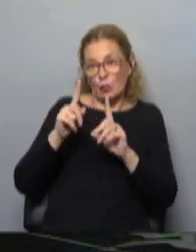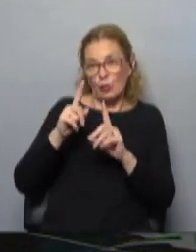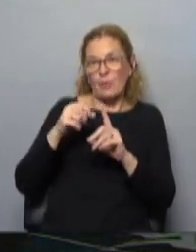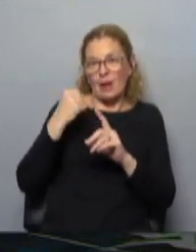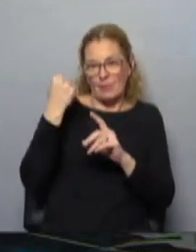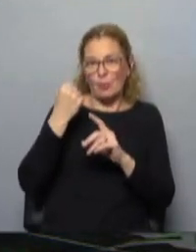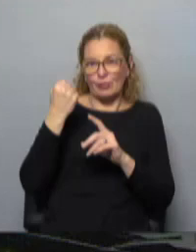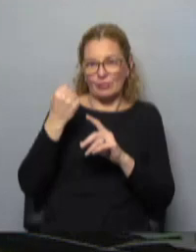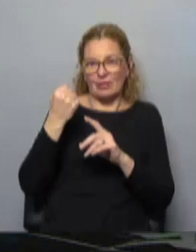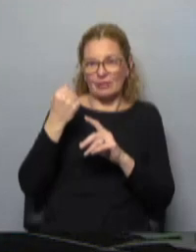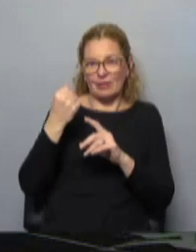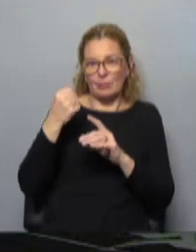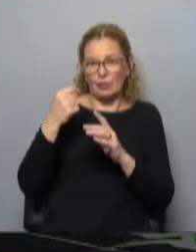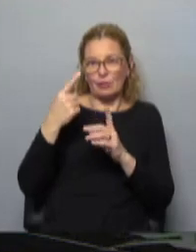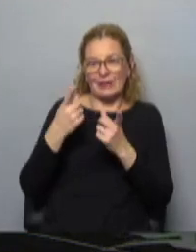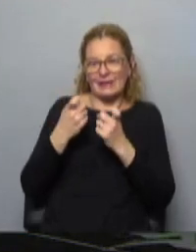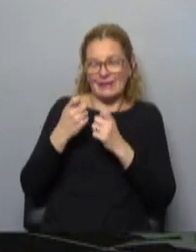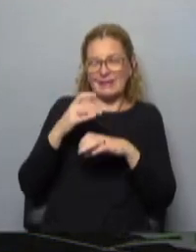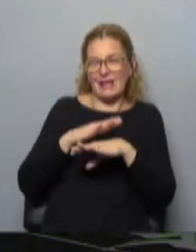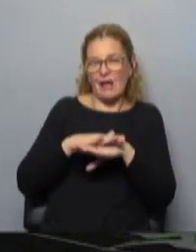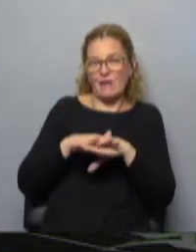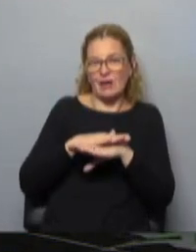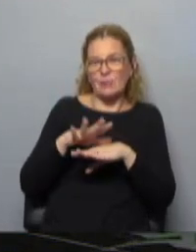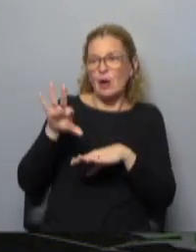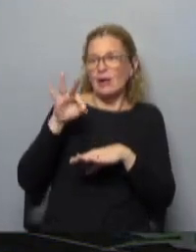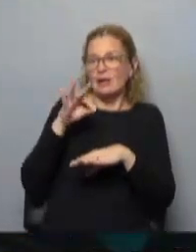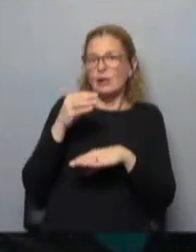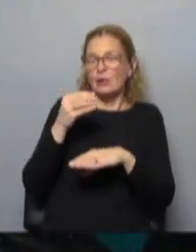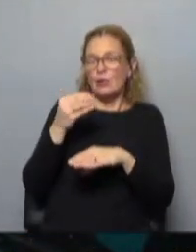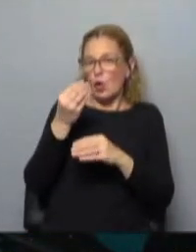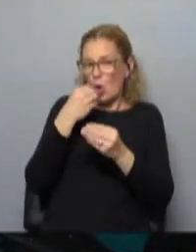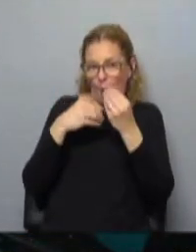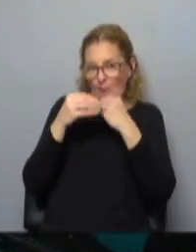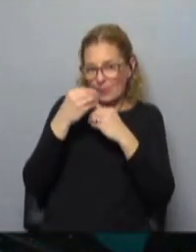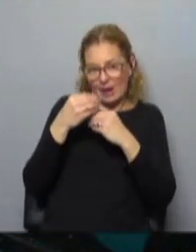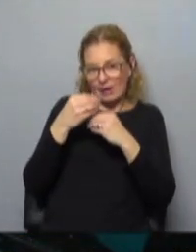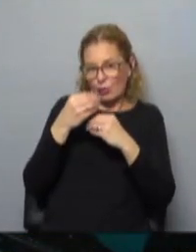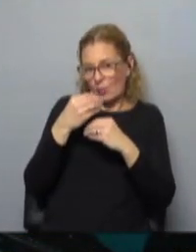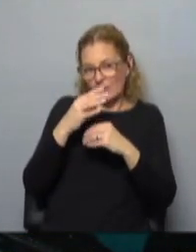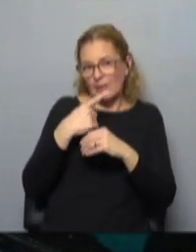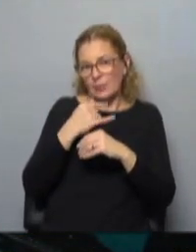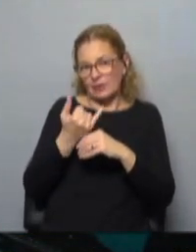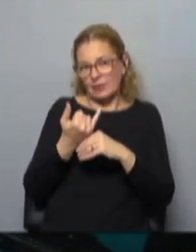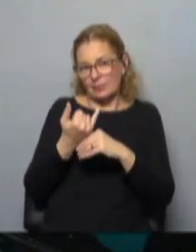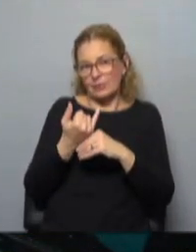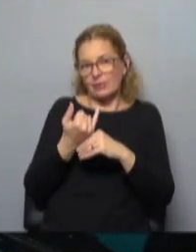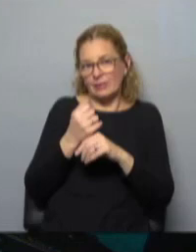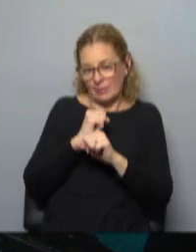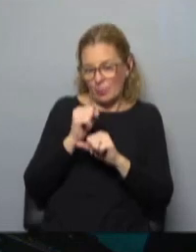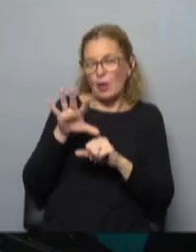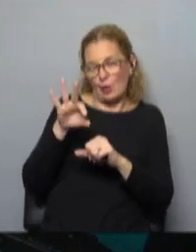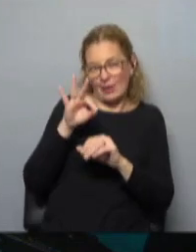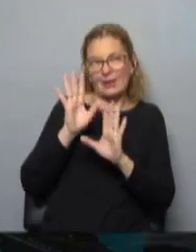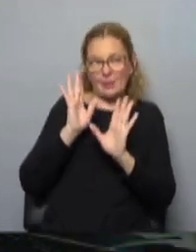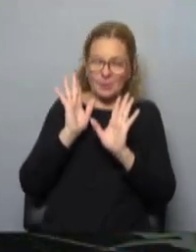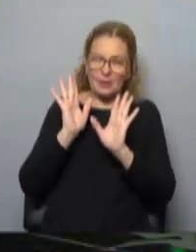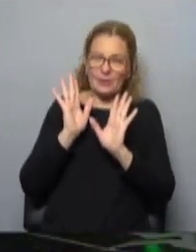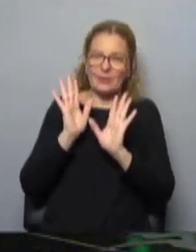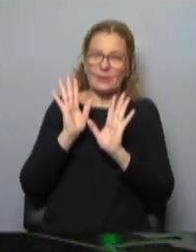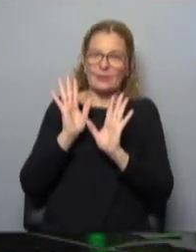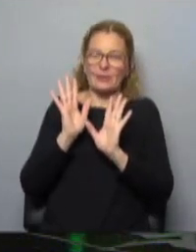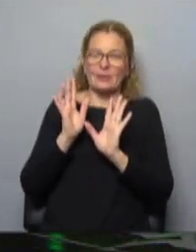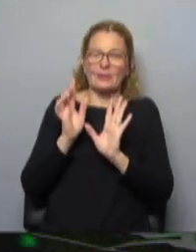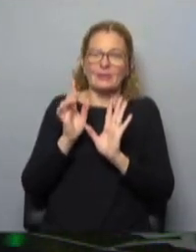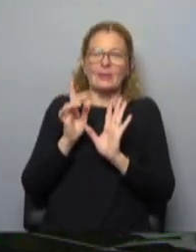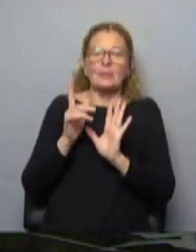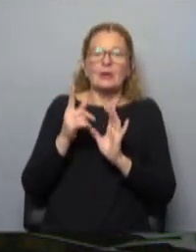a la baja porque bueno son necesidades no puede elegir no contraer el alimento exactamente entonces eso justamente nos da la pauta de lo que es intuitivo